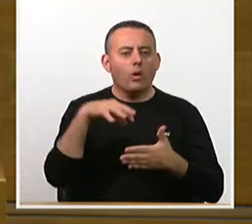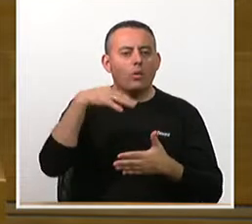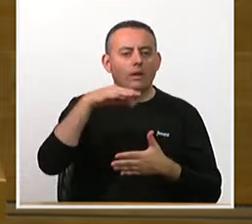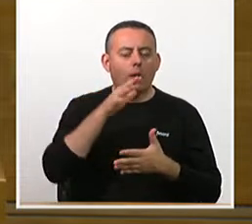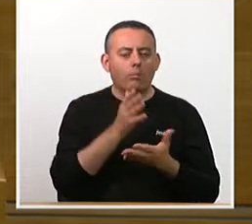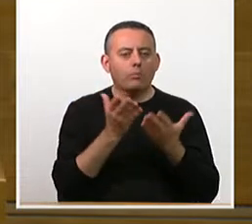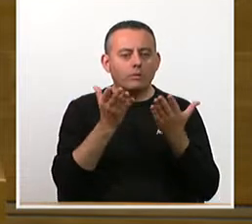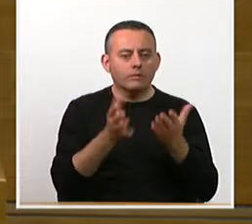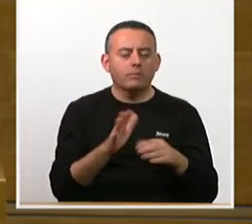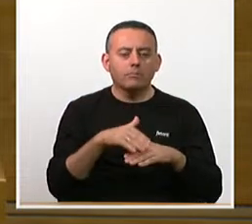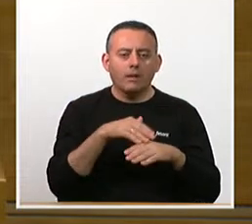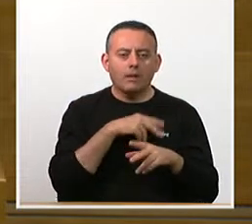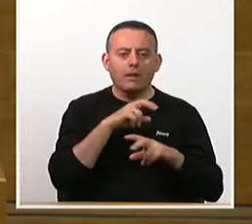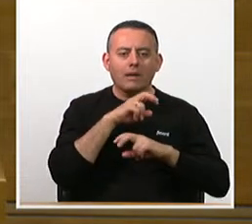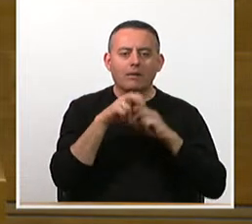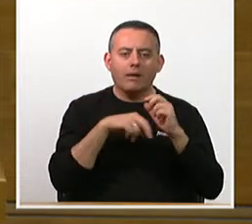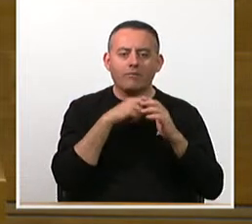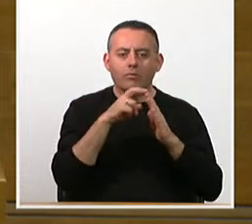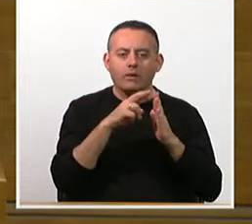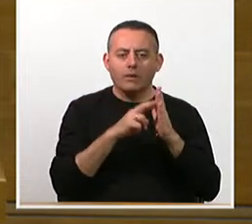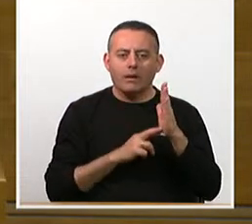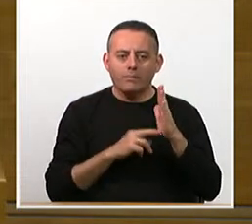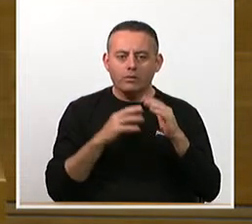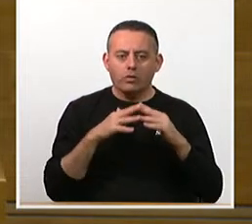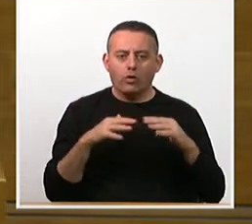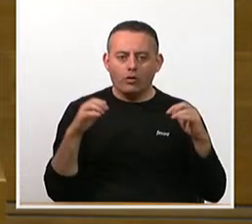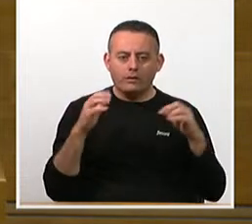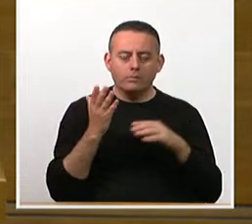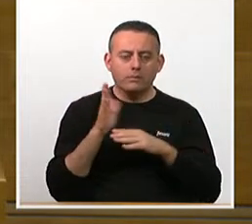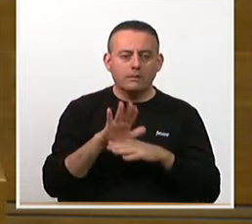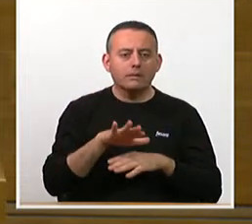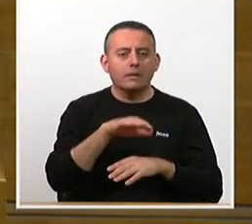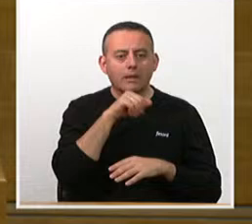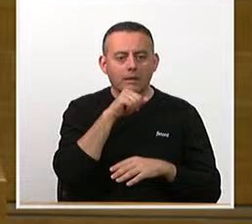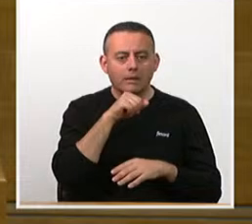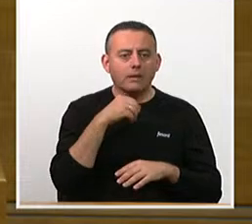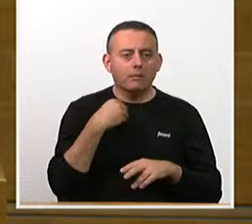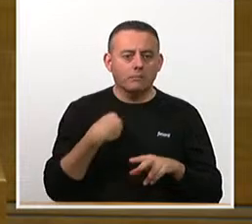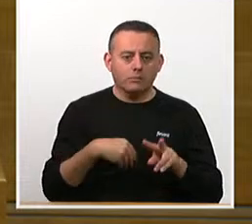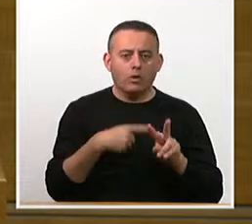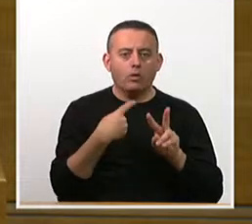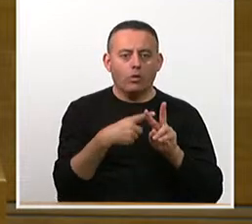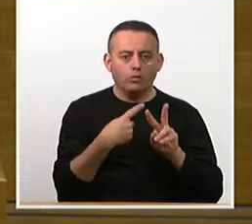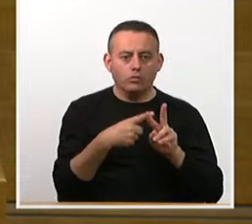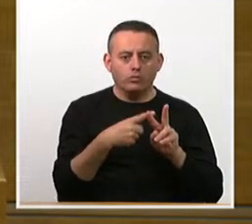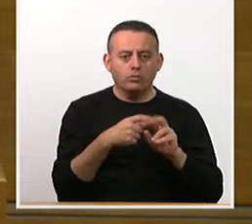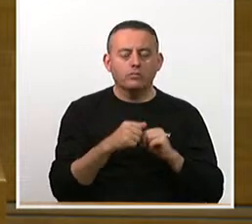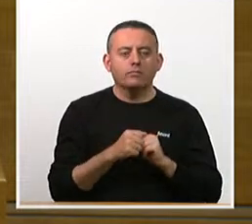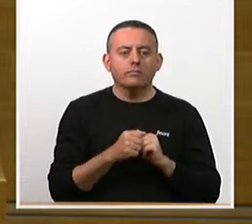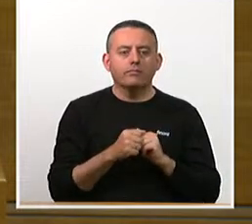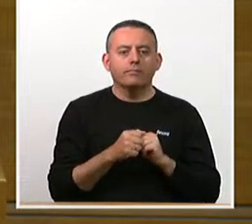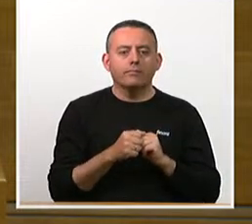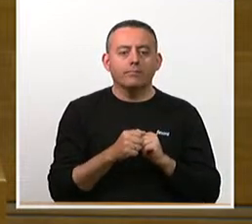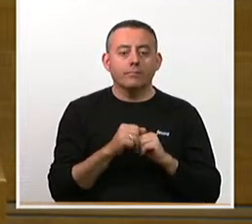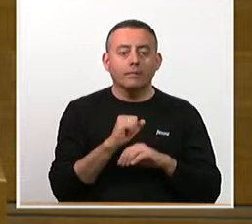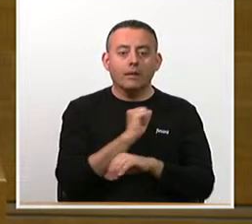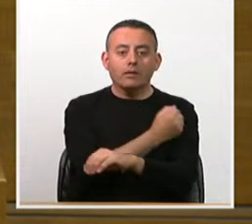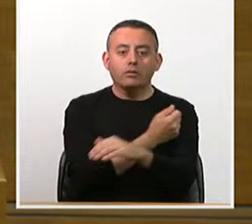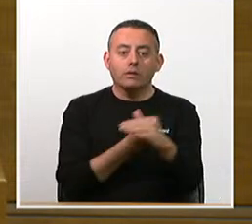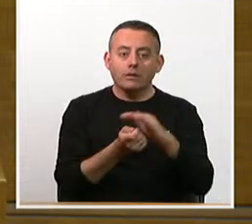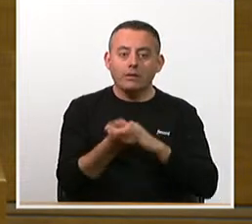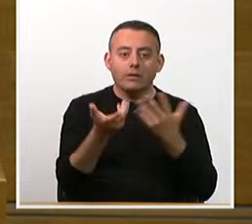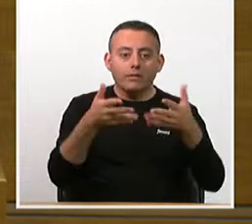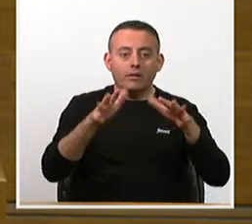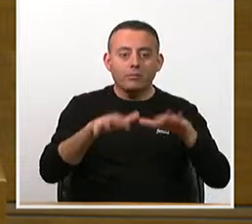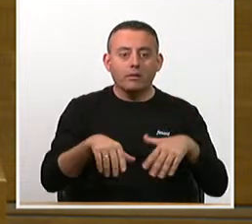reforma del reglamento de les cors valencianes presentada por el grupo parlamentario vox cortes valencianas registro de entrada